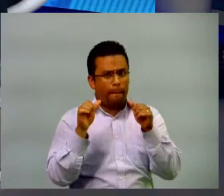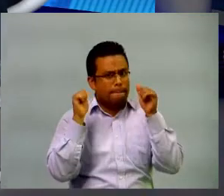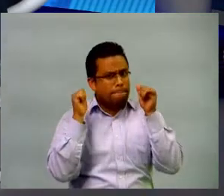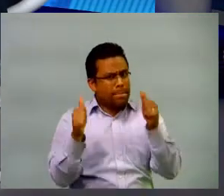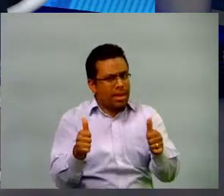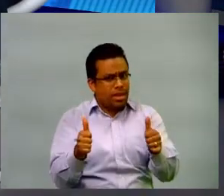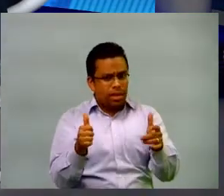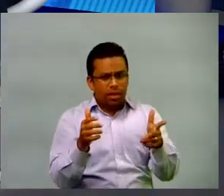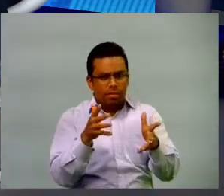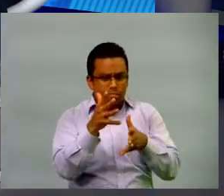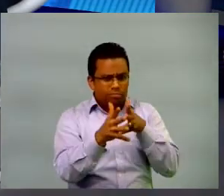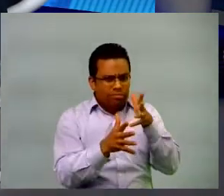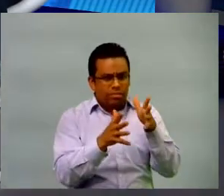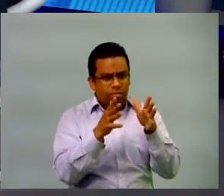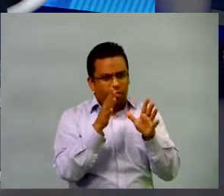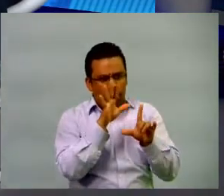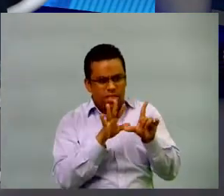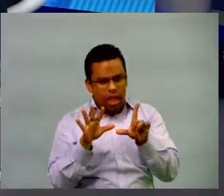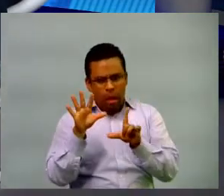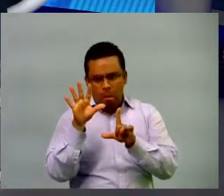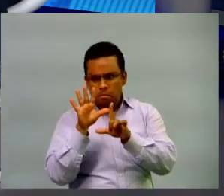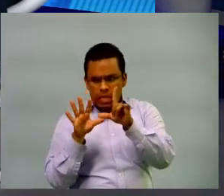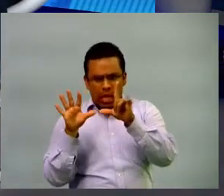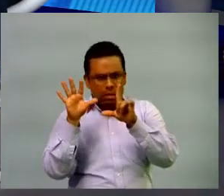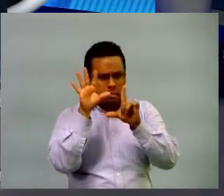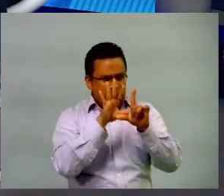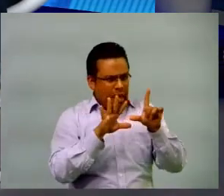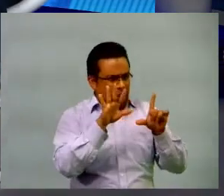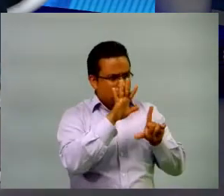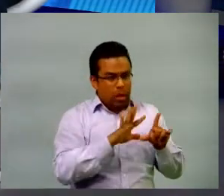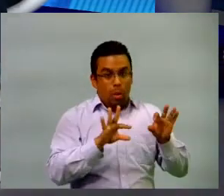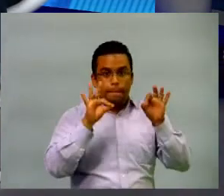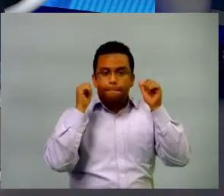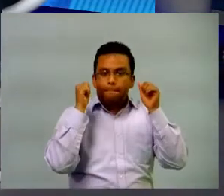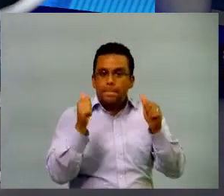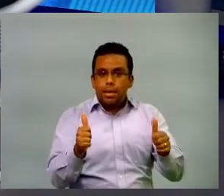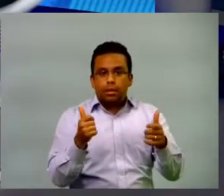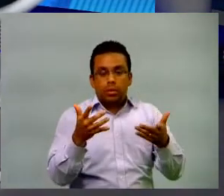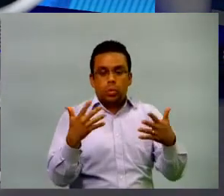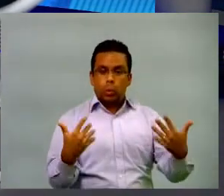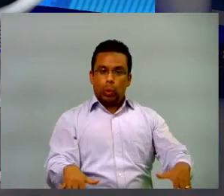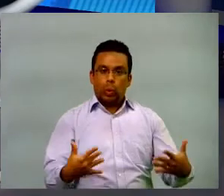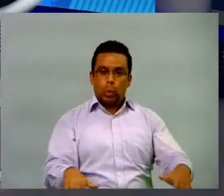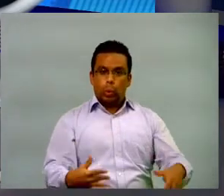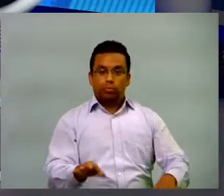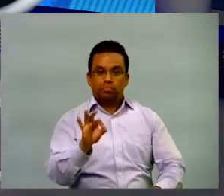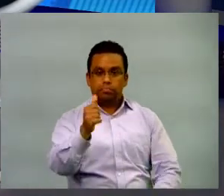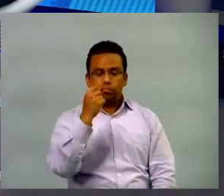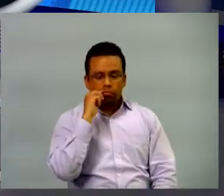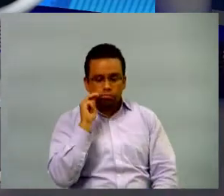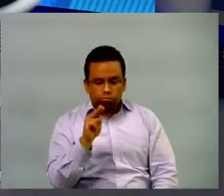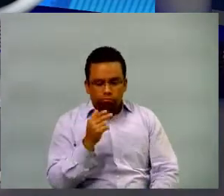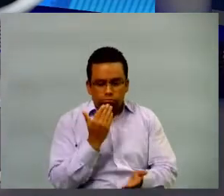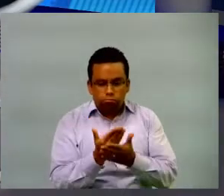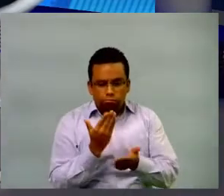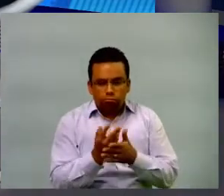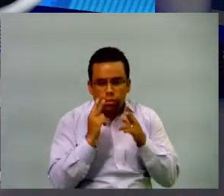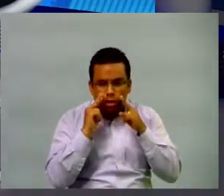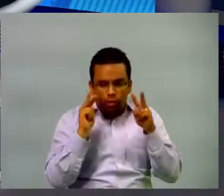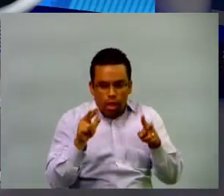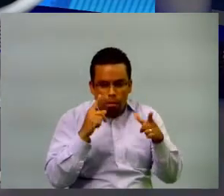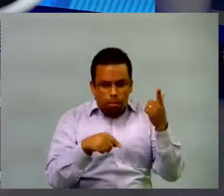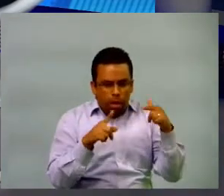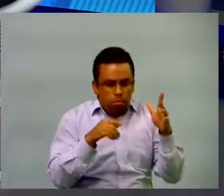video. Muy buena todas las herramientas que usaron para convencernos de que efectivamente